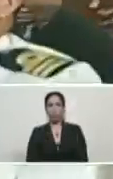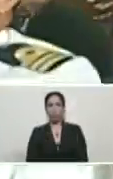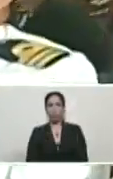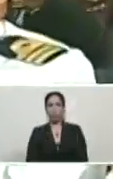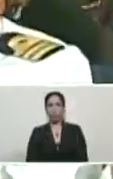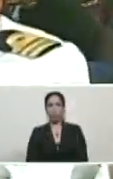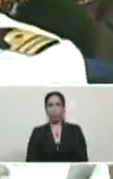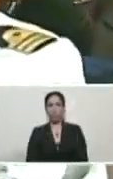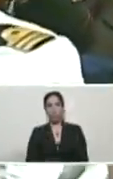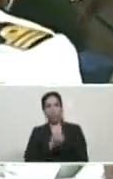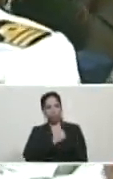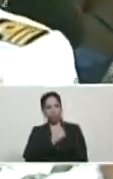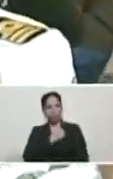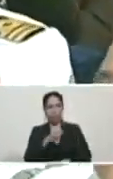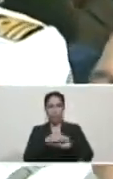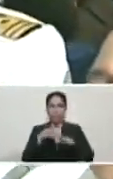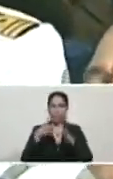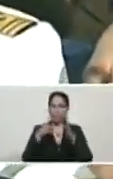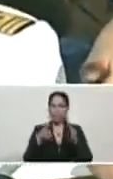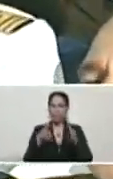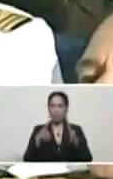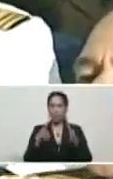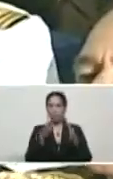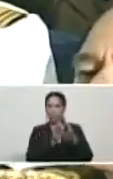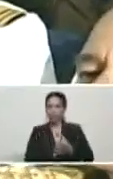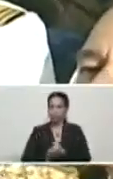Compañeros ministros, ministras,